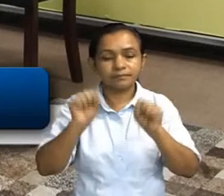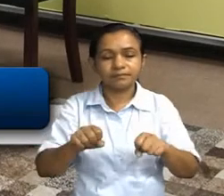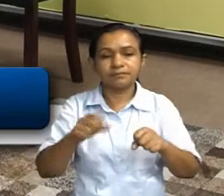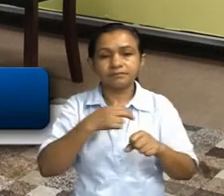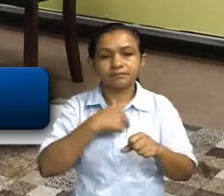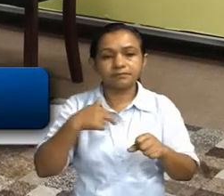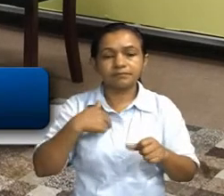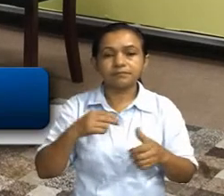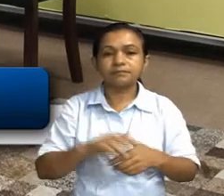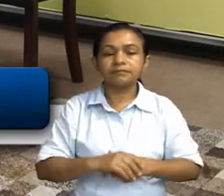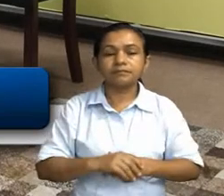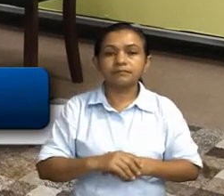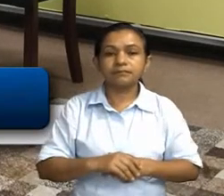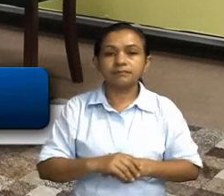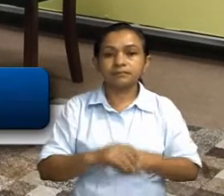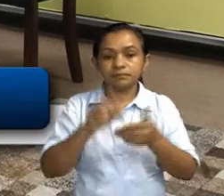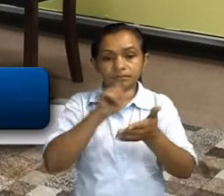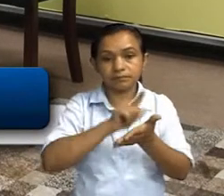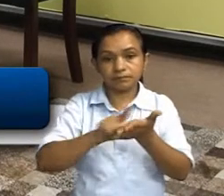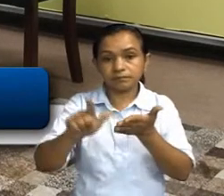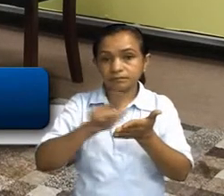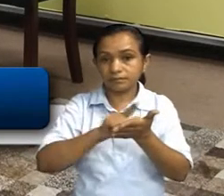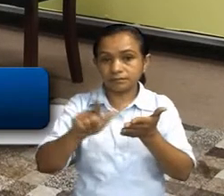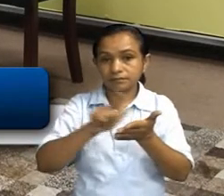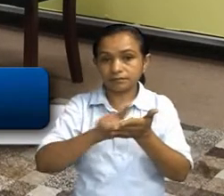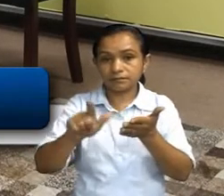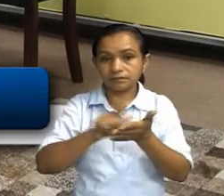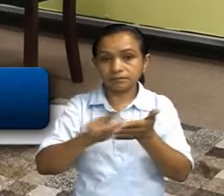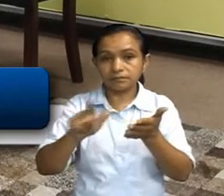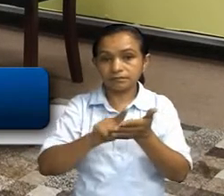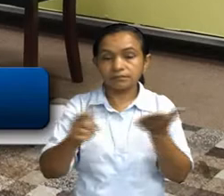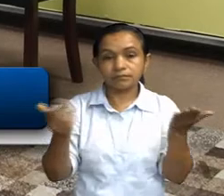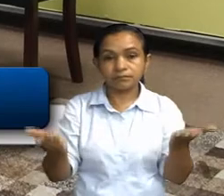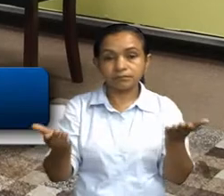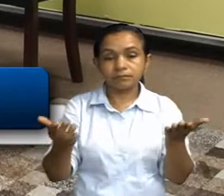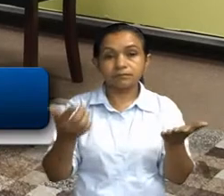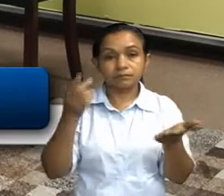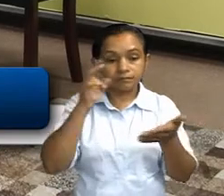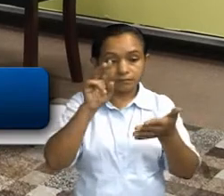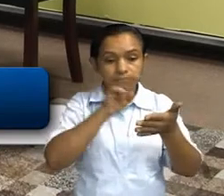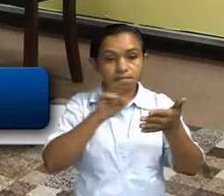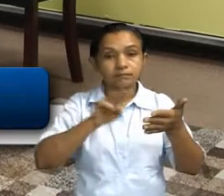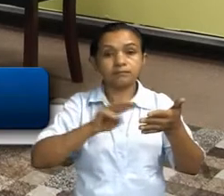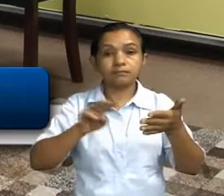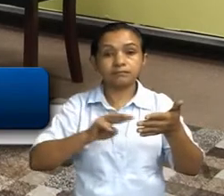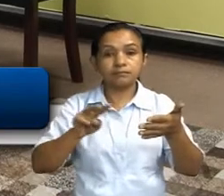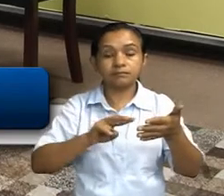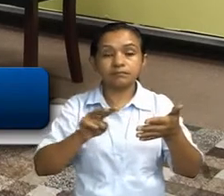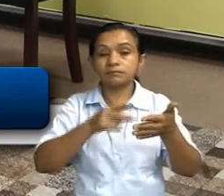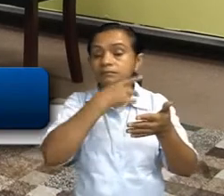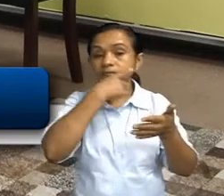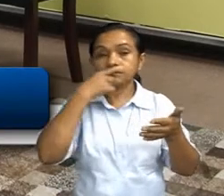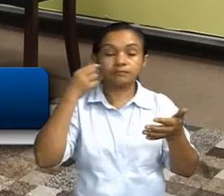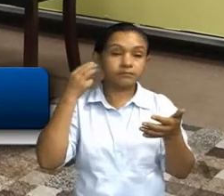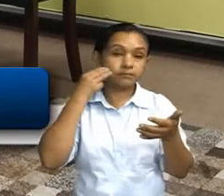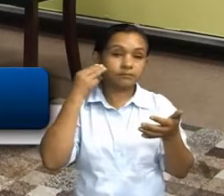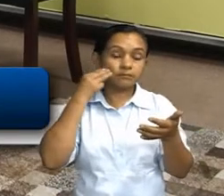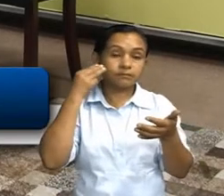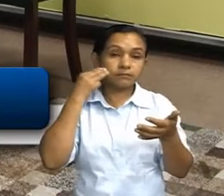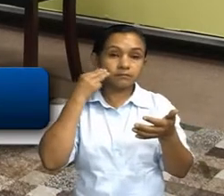perfectamente. Ahora, la forma de limpiar, por ejemplo, también tiene que ver. Yo leía que, por ejemplo, hay padres de familia que,